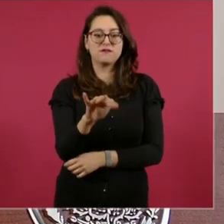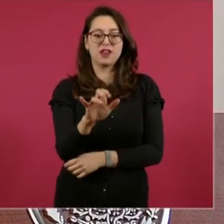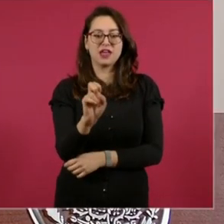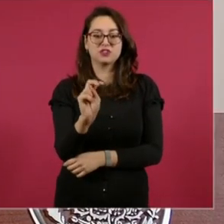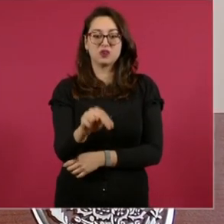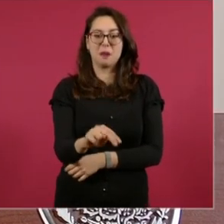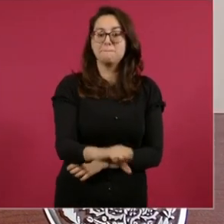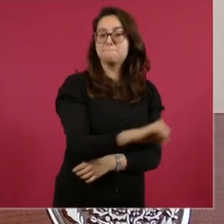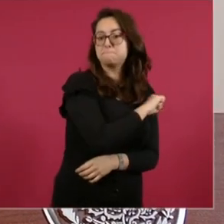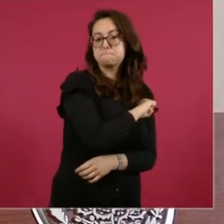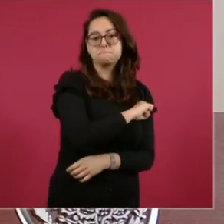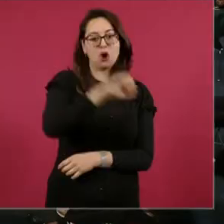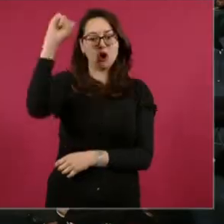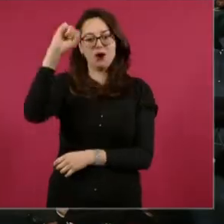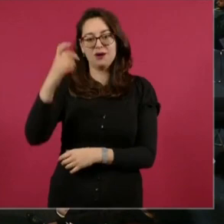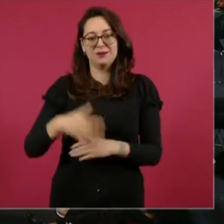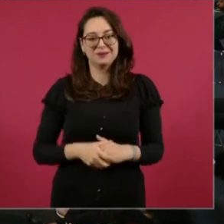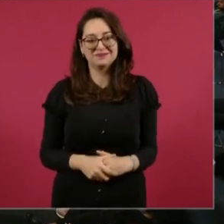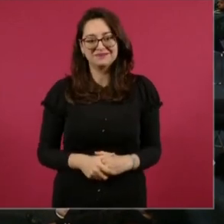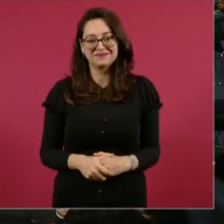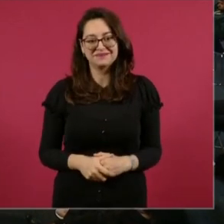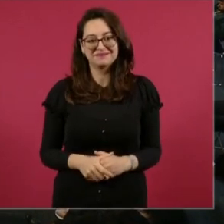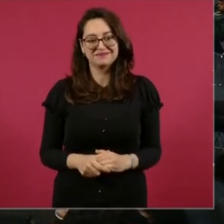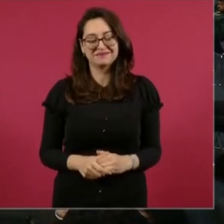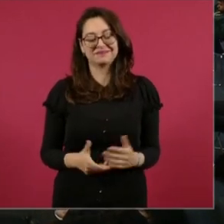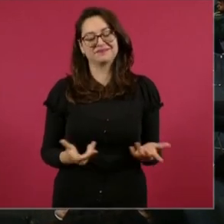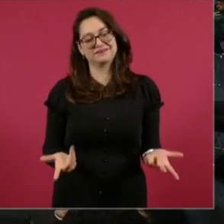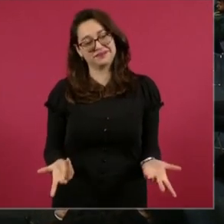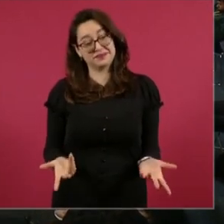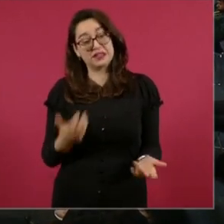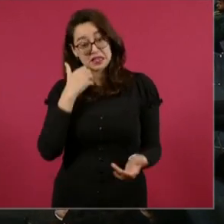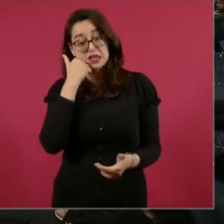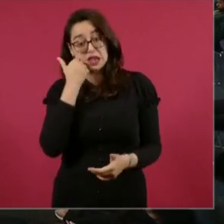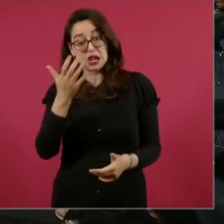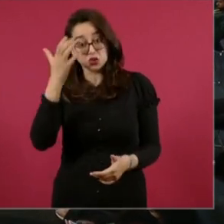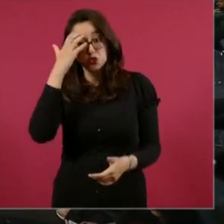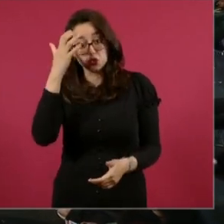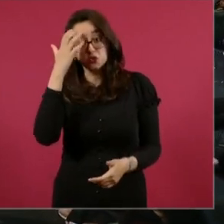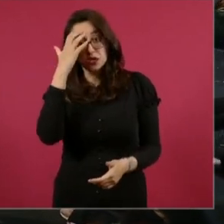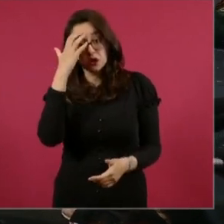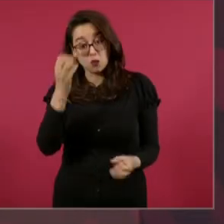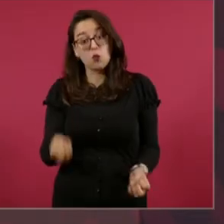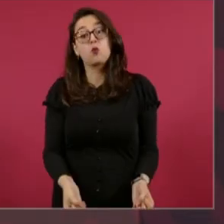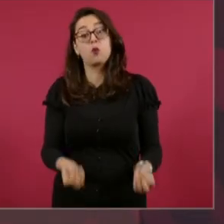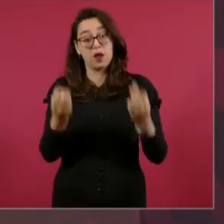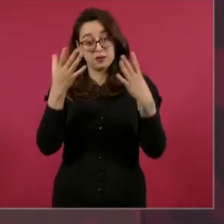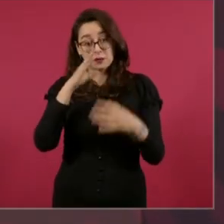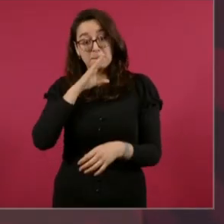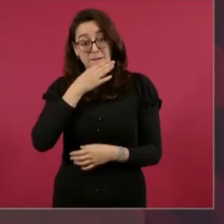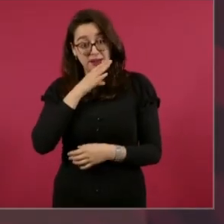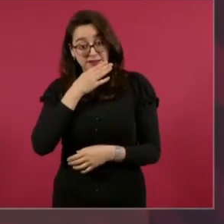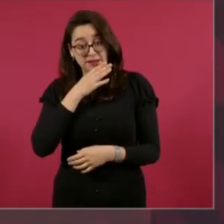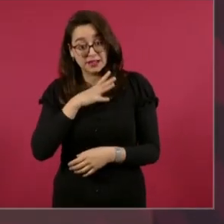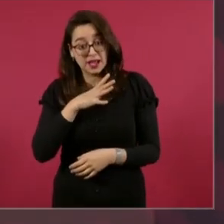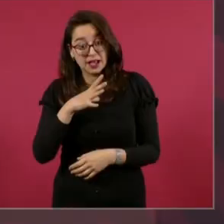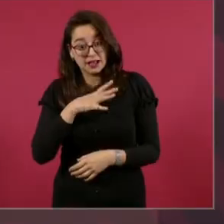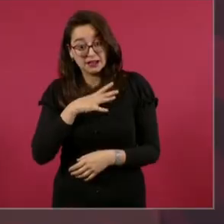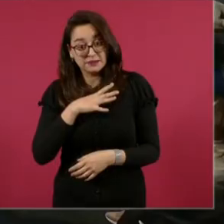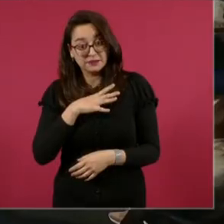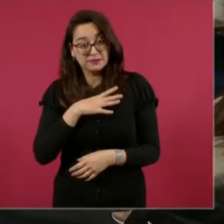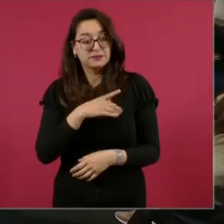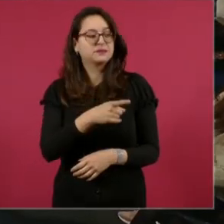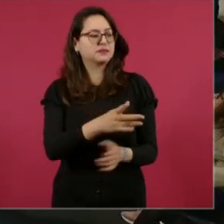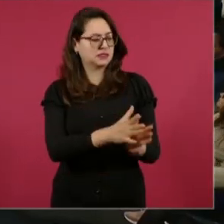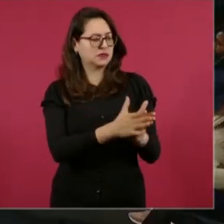¿Quieren conocer las cifras de producción de alimentos? ¿Sí? Ahí en mi